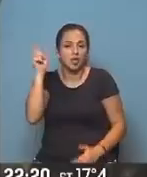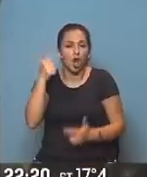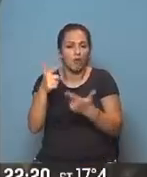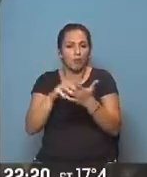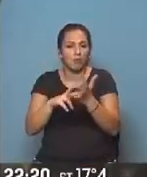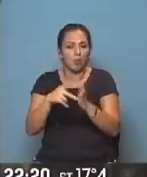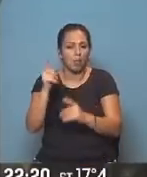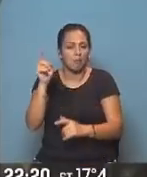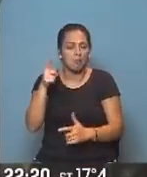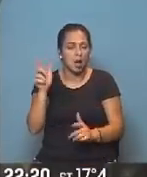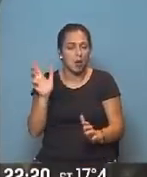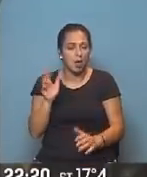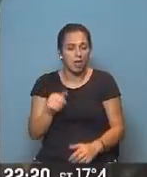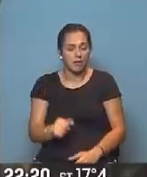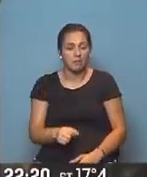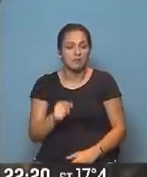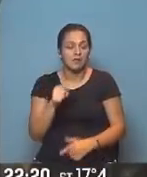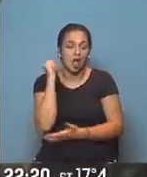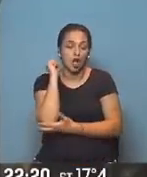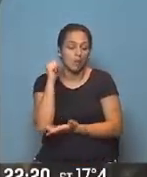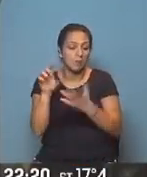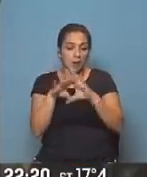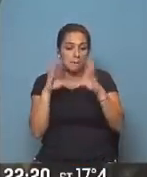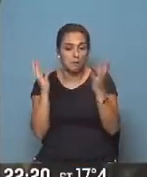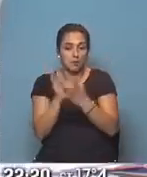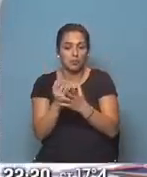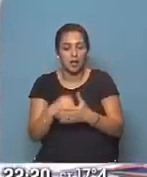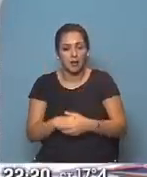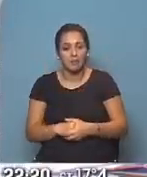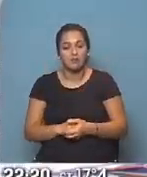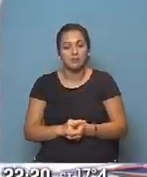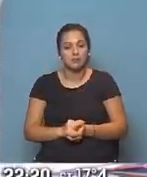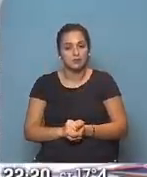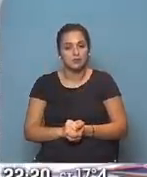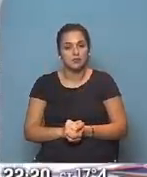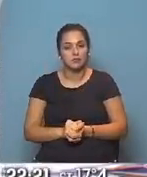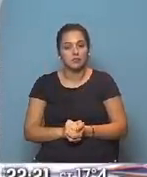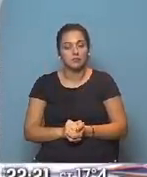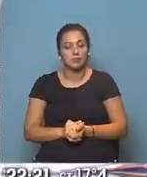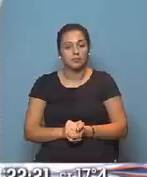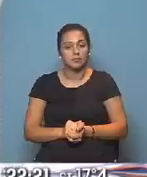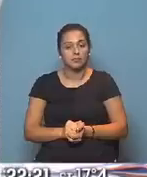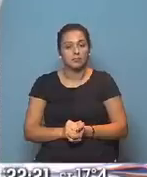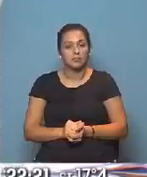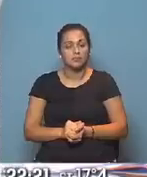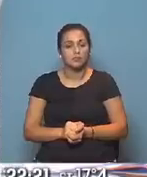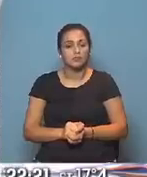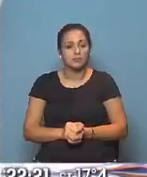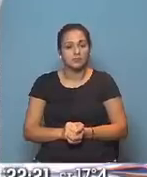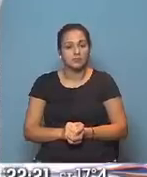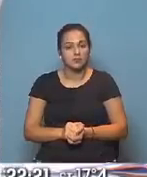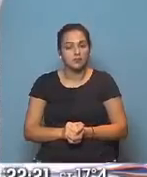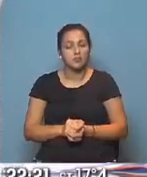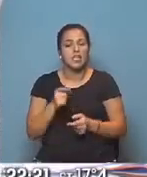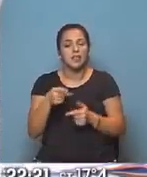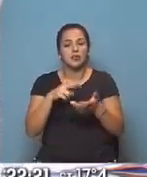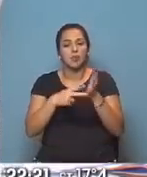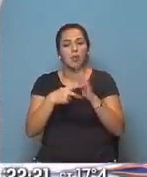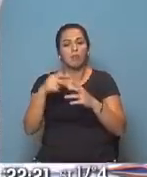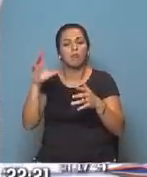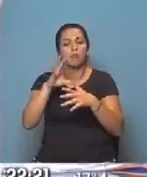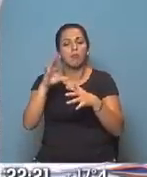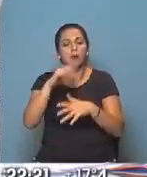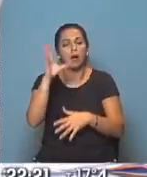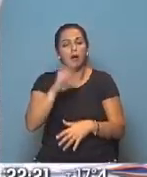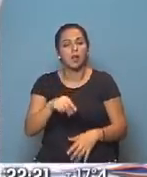condiciones también de la economía mundial en este momento. Rapidísimo. ¿Y a Latinoamérica cuánto lo puede seguir afectando esta crisis entre Estados Unidos? No, lo